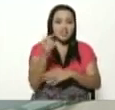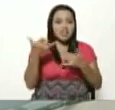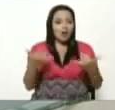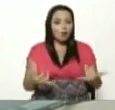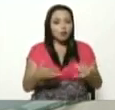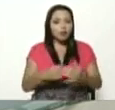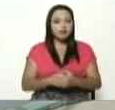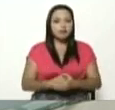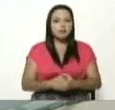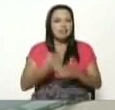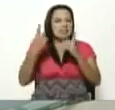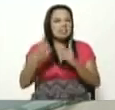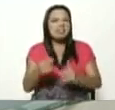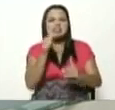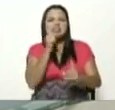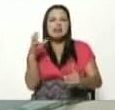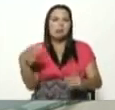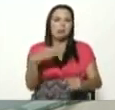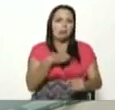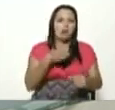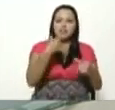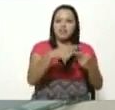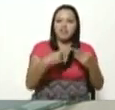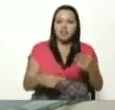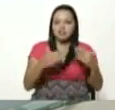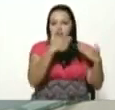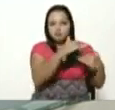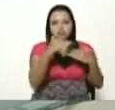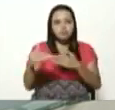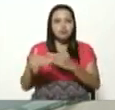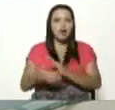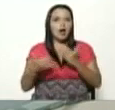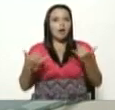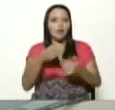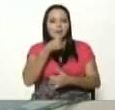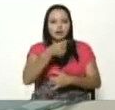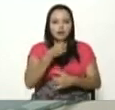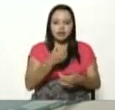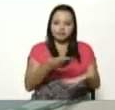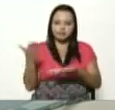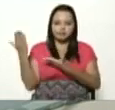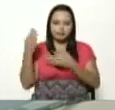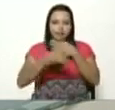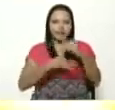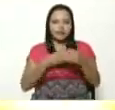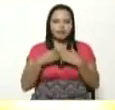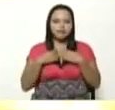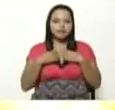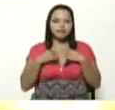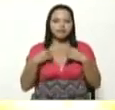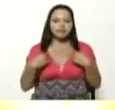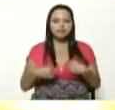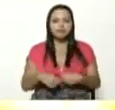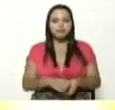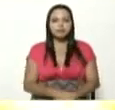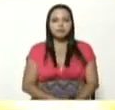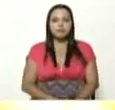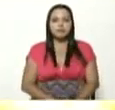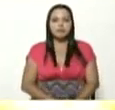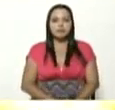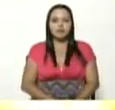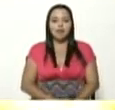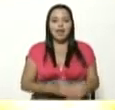están determinando los ganadores en cada una de las categorías. Yuricel Río Bueno nos cuenta. En los espacios de la